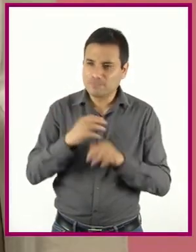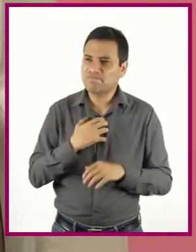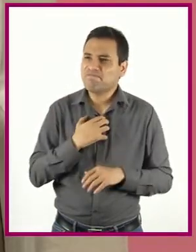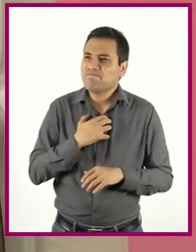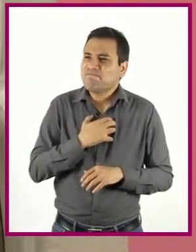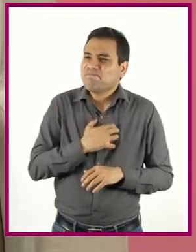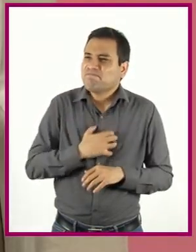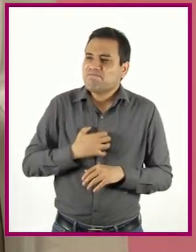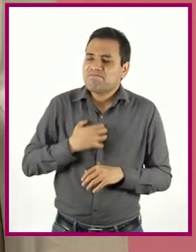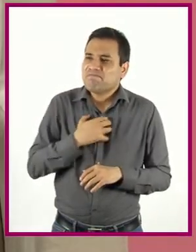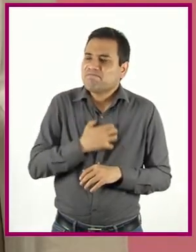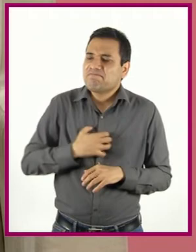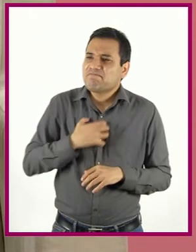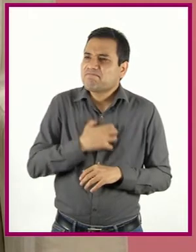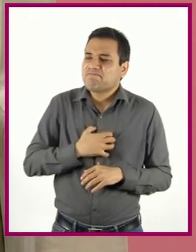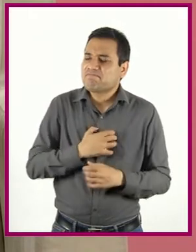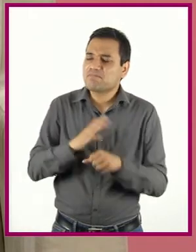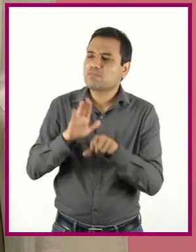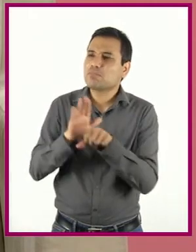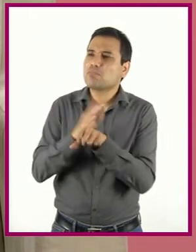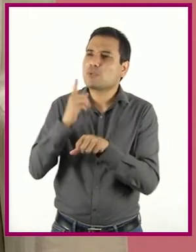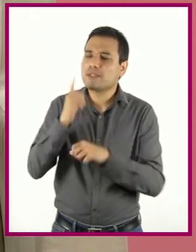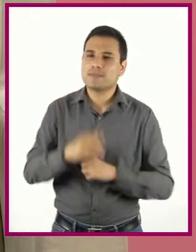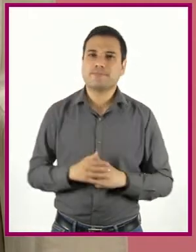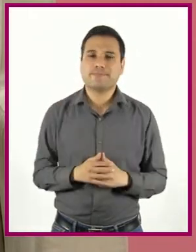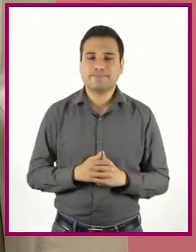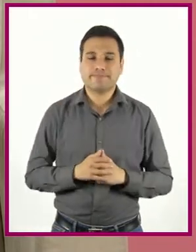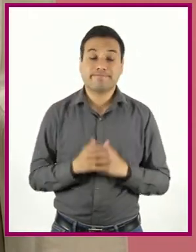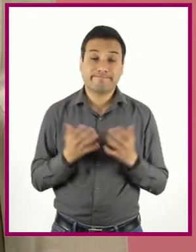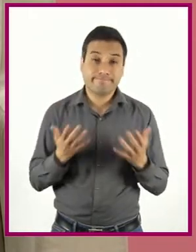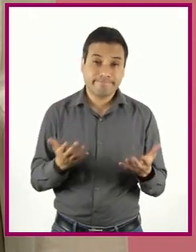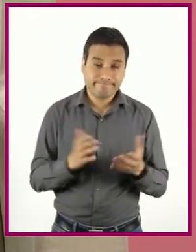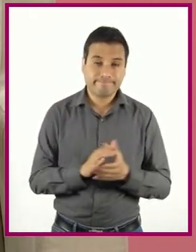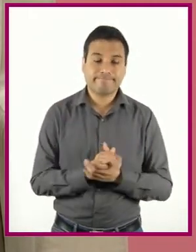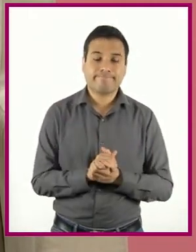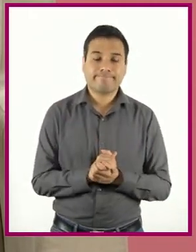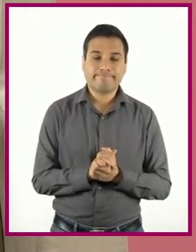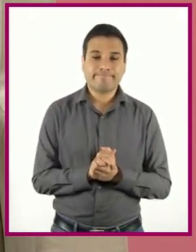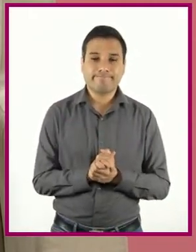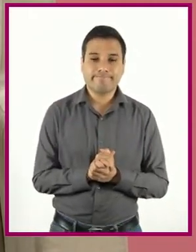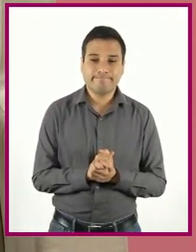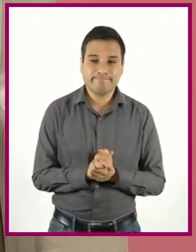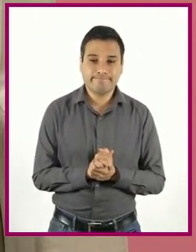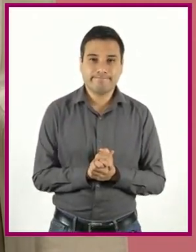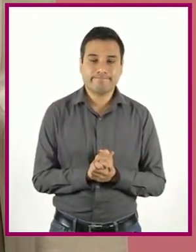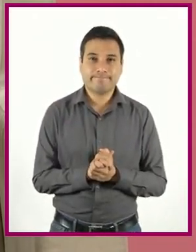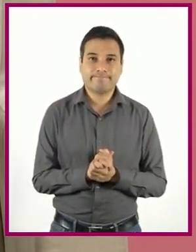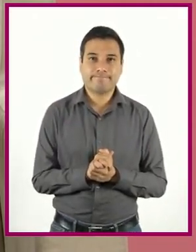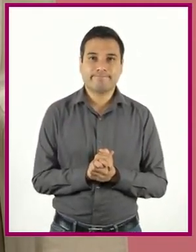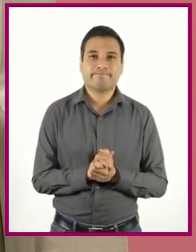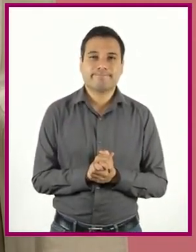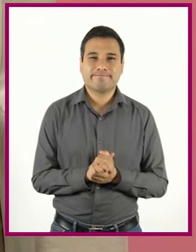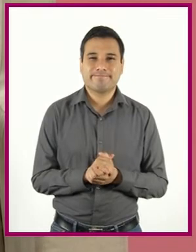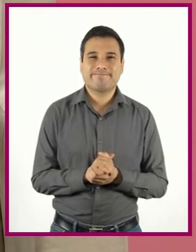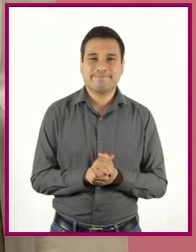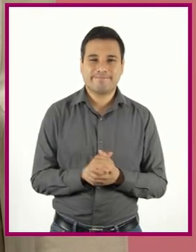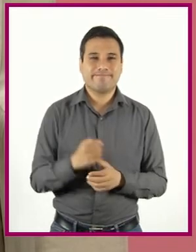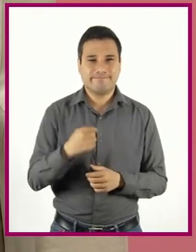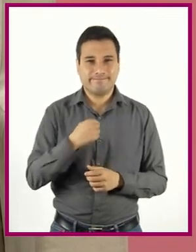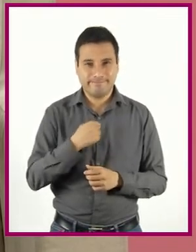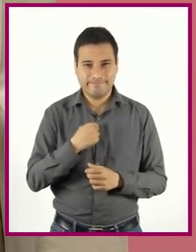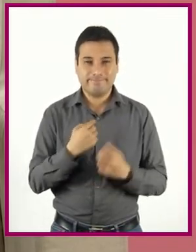educación? Pues que cada uno de los detalles que uno hace en